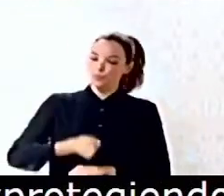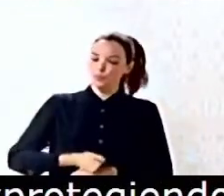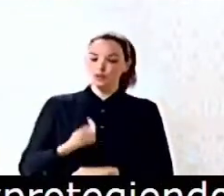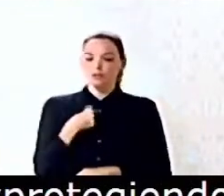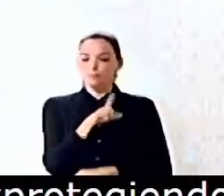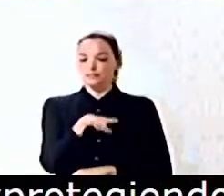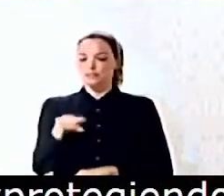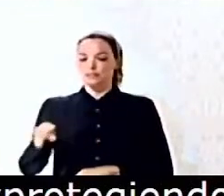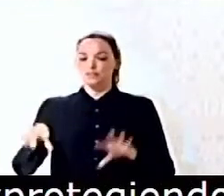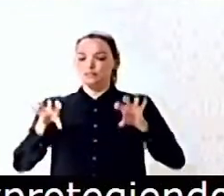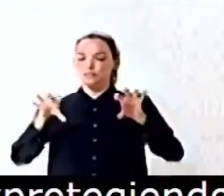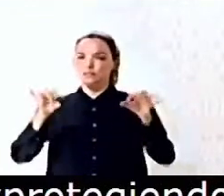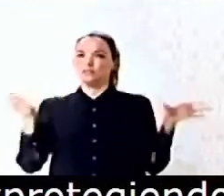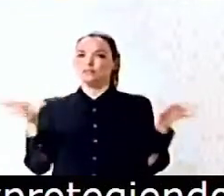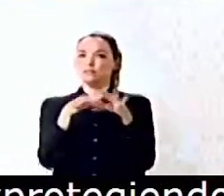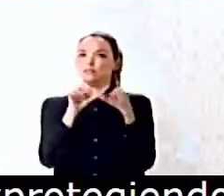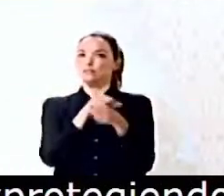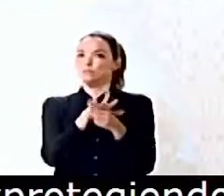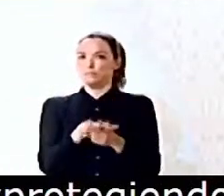meses en la pandemia